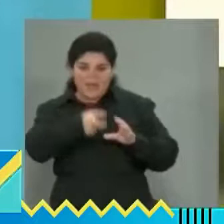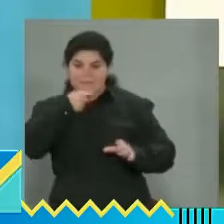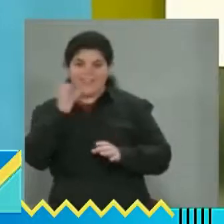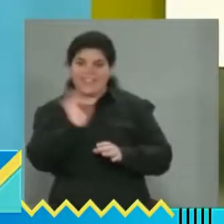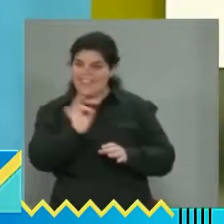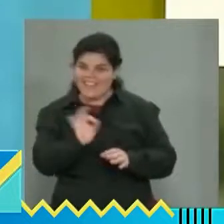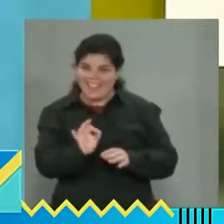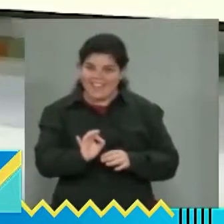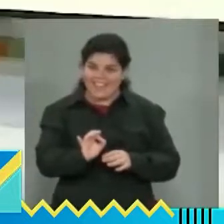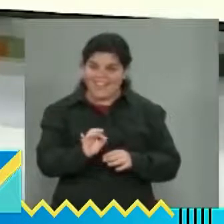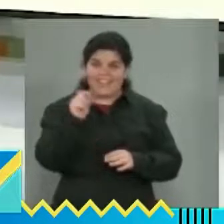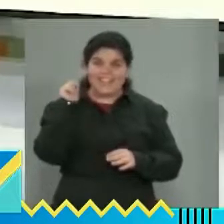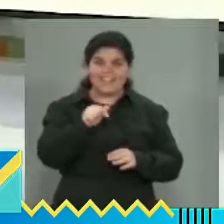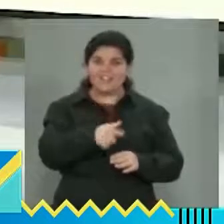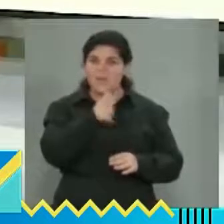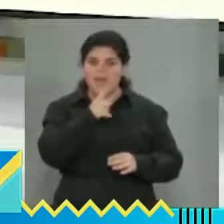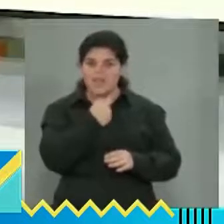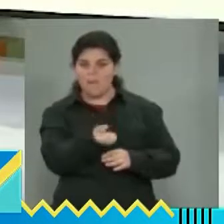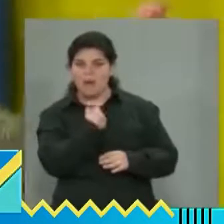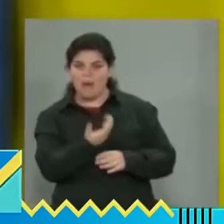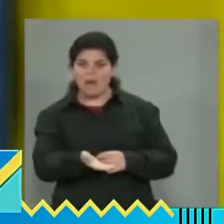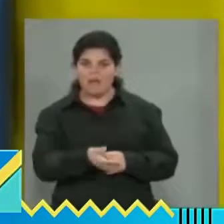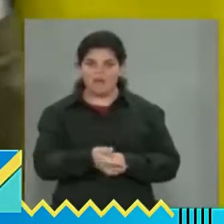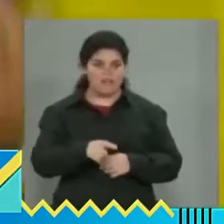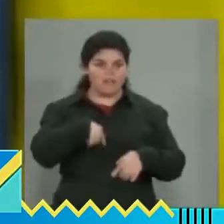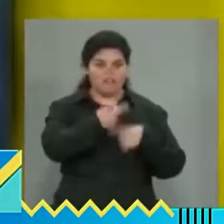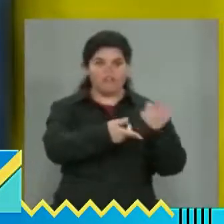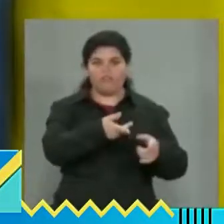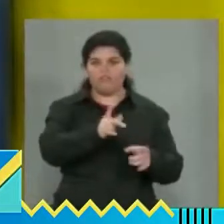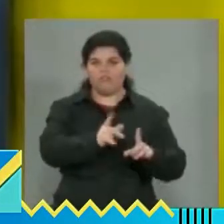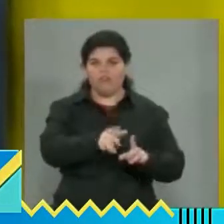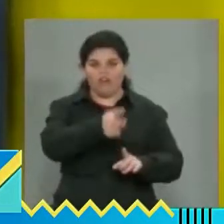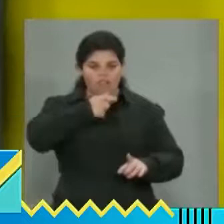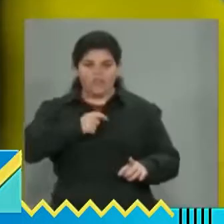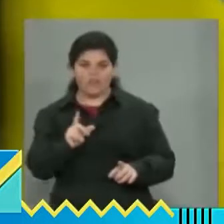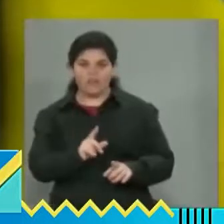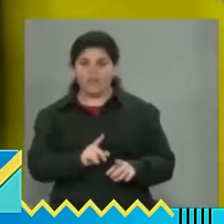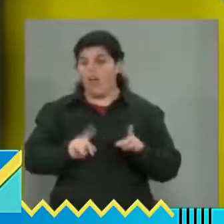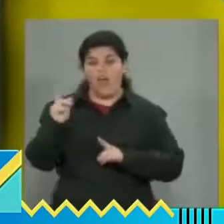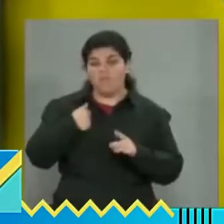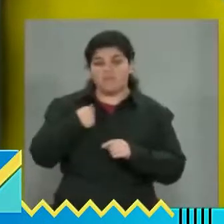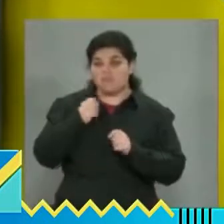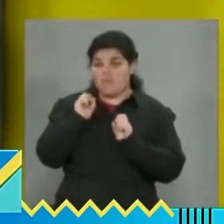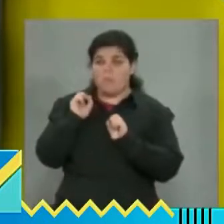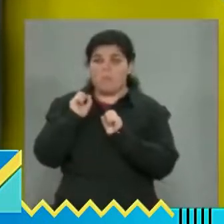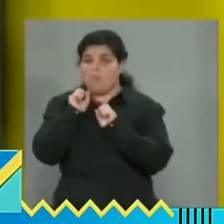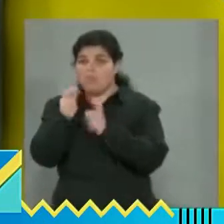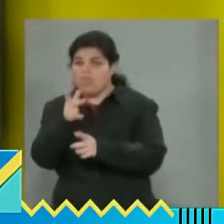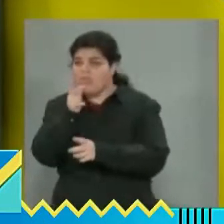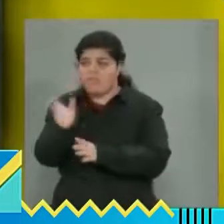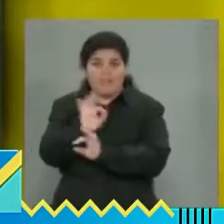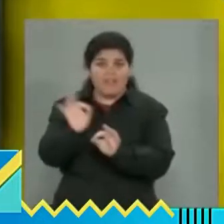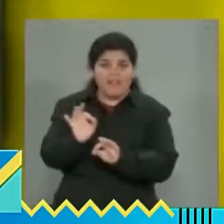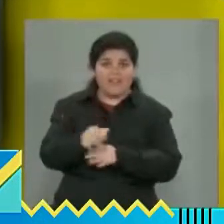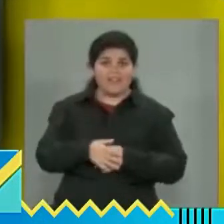el visto, es la ignorancia. No, el otro no contestó, pues yo a veces no contesto, y no es que no leí, ¿no? Pero pienso en esto y digo,